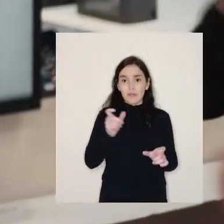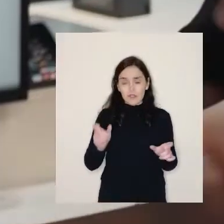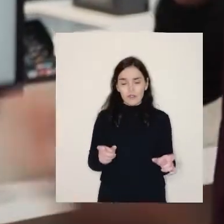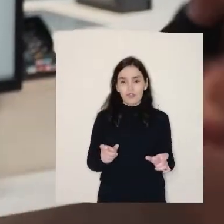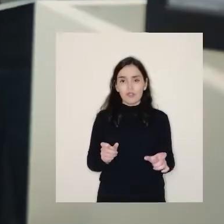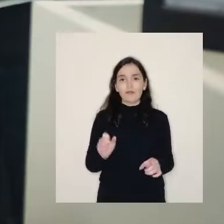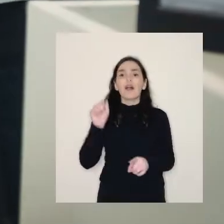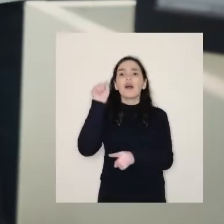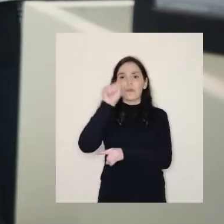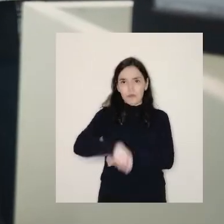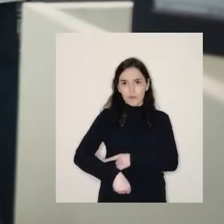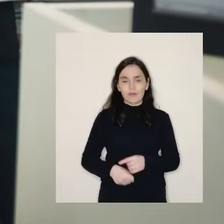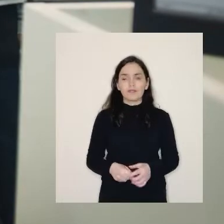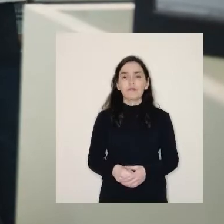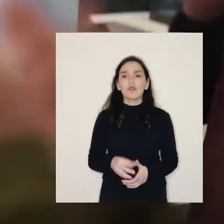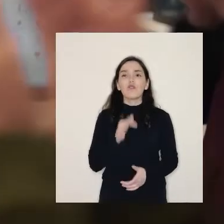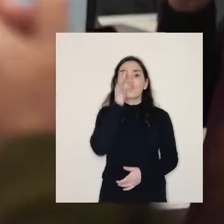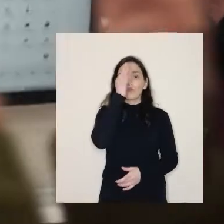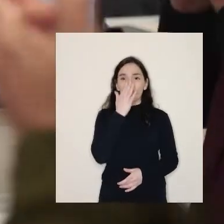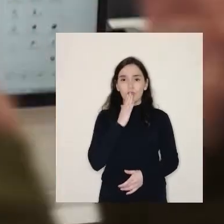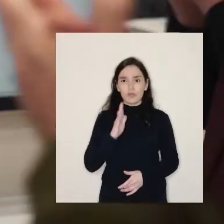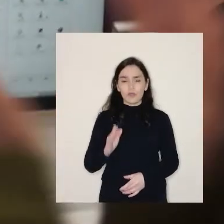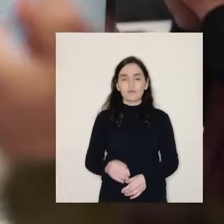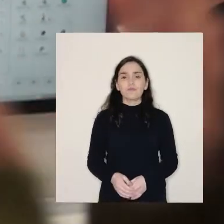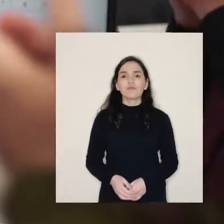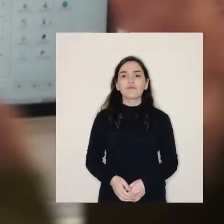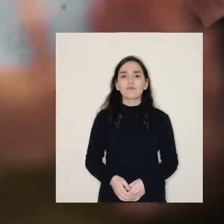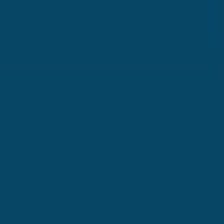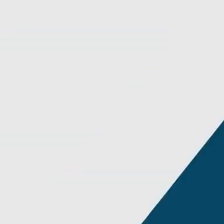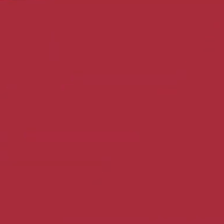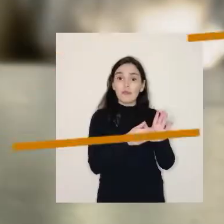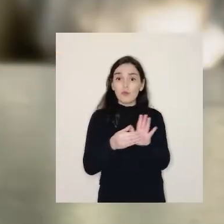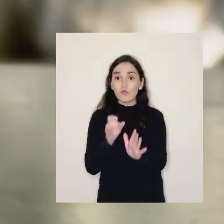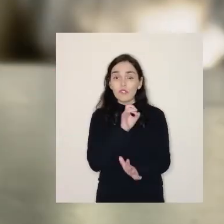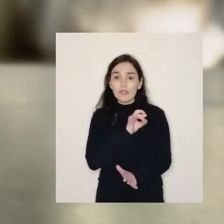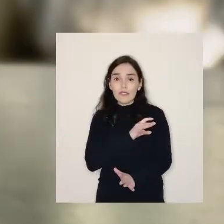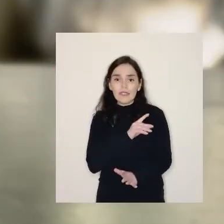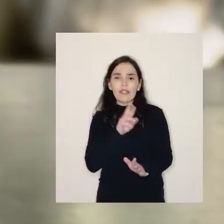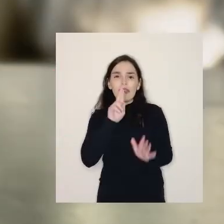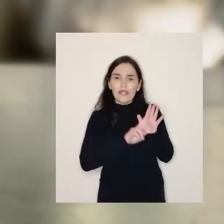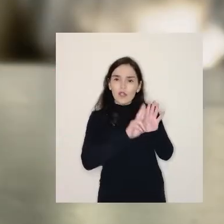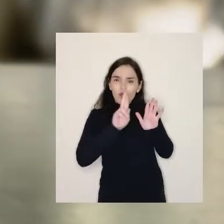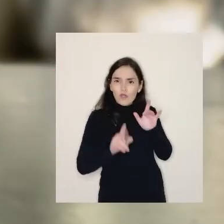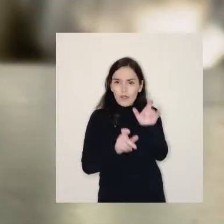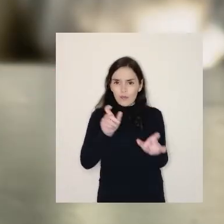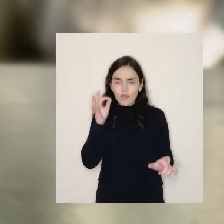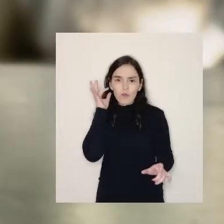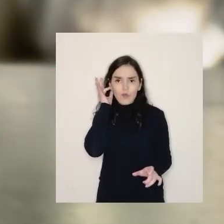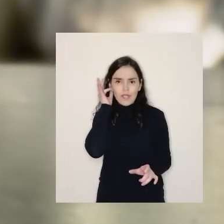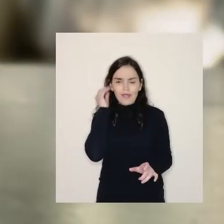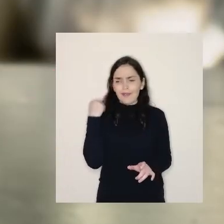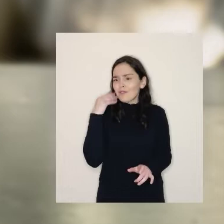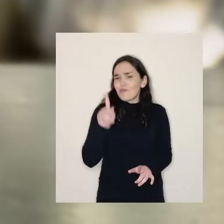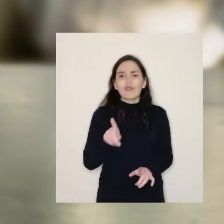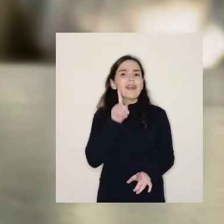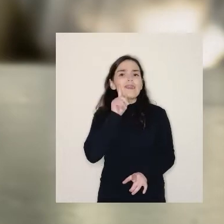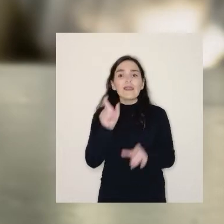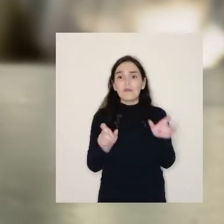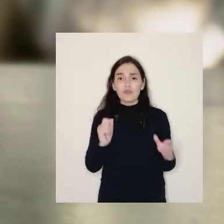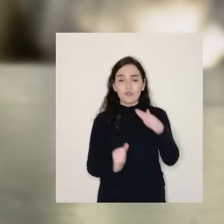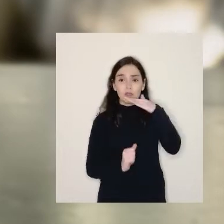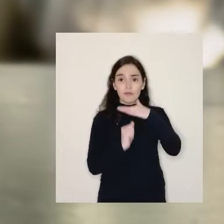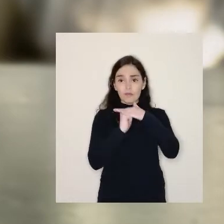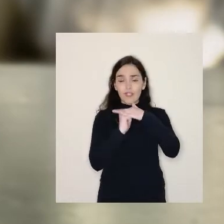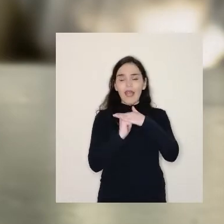de la gente. Este 4 de septiembre, aprueba. Te propongo un Chile que reconozca a las mujeres, donde independiente de